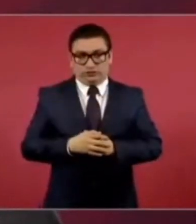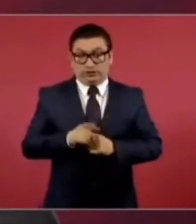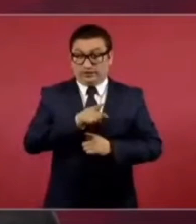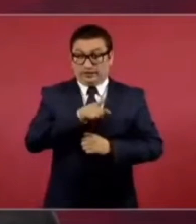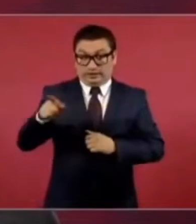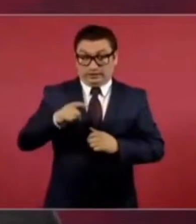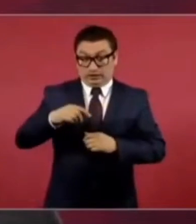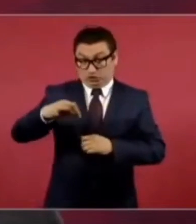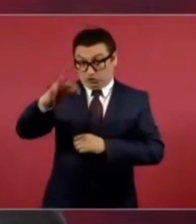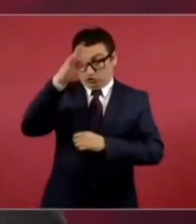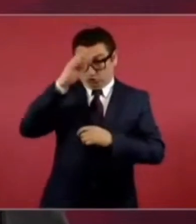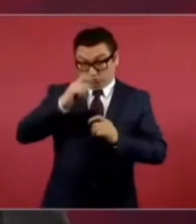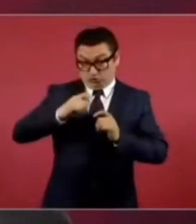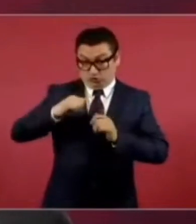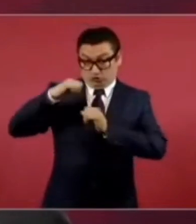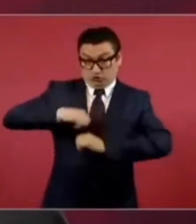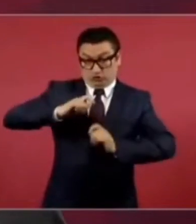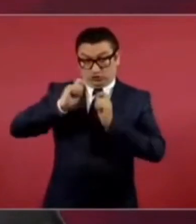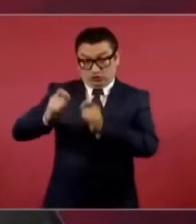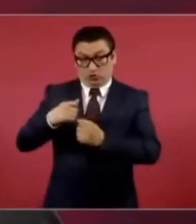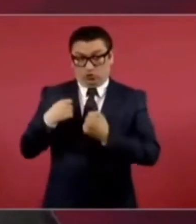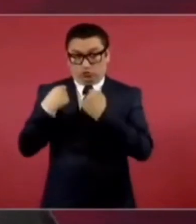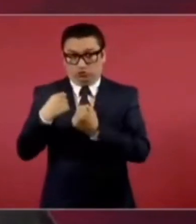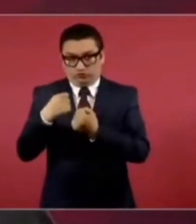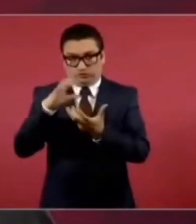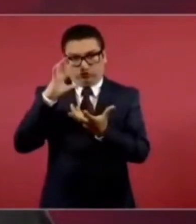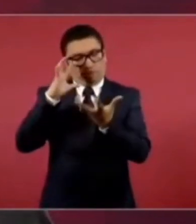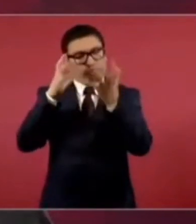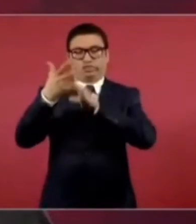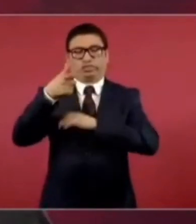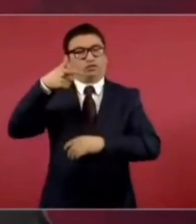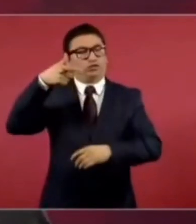Y a los tontos los vuelve locos.